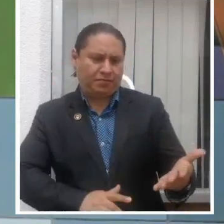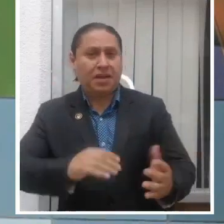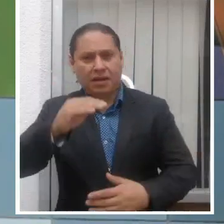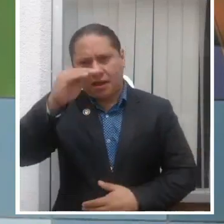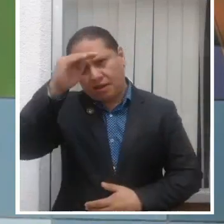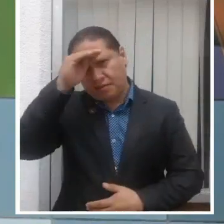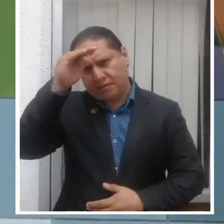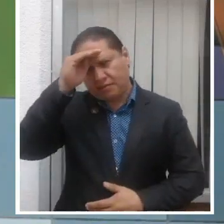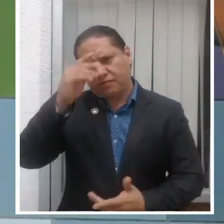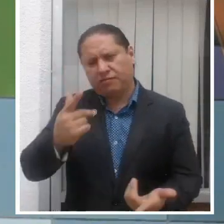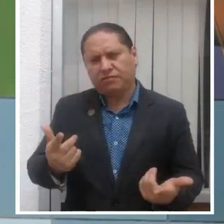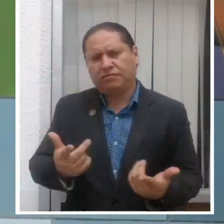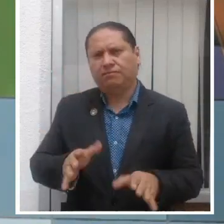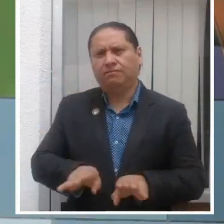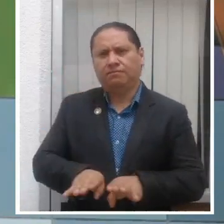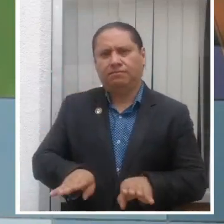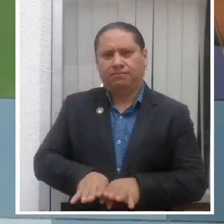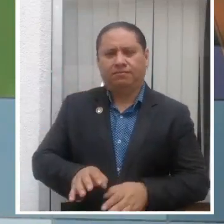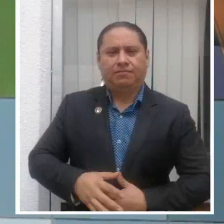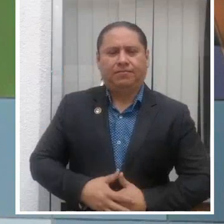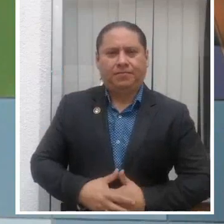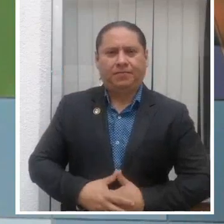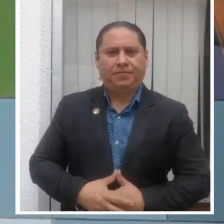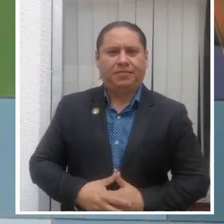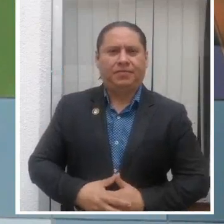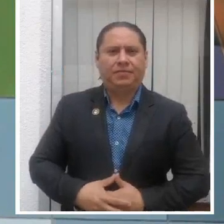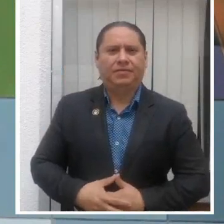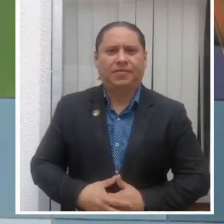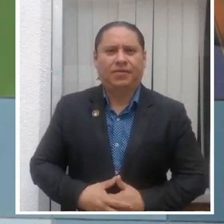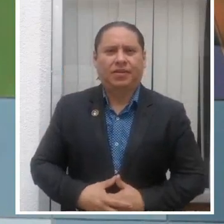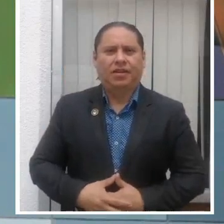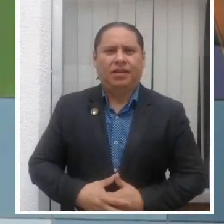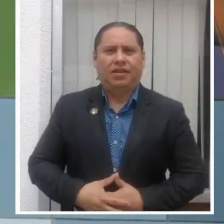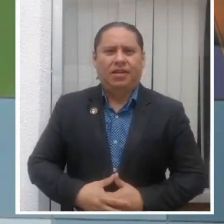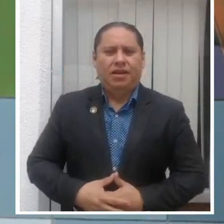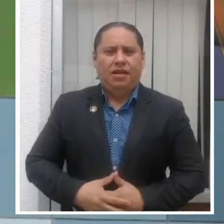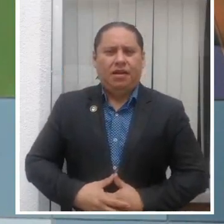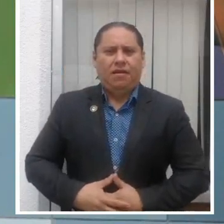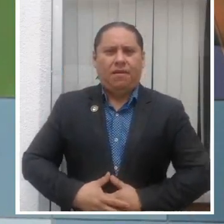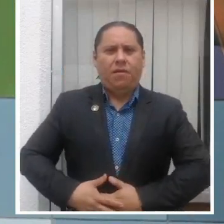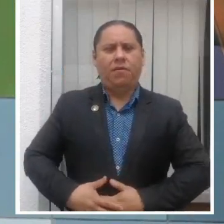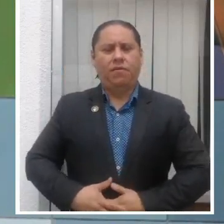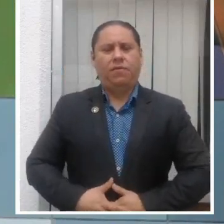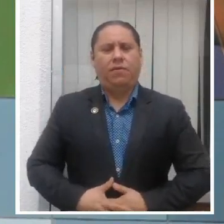en la referencia de esa patria como infancia. Y justamente